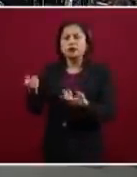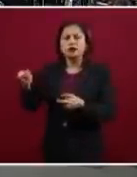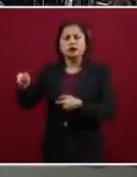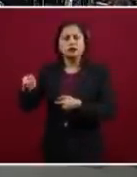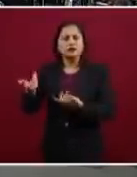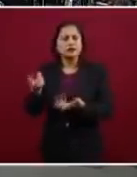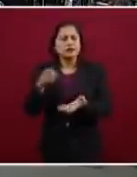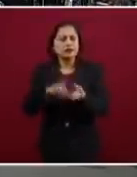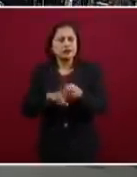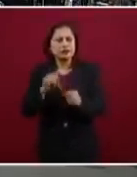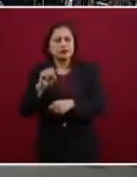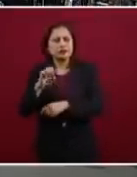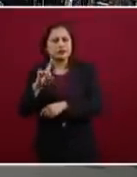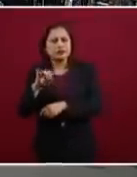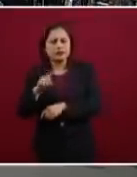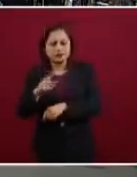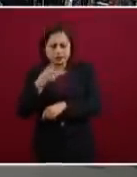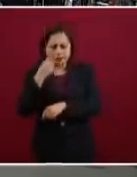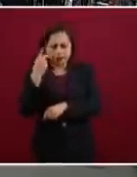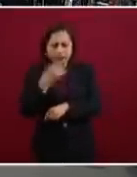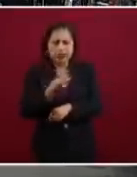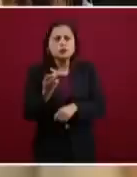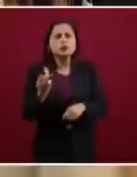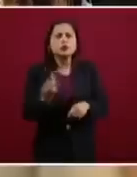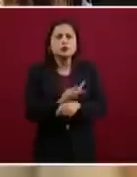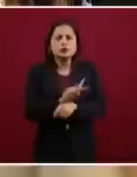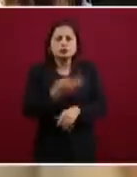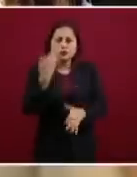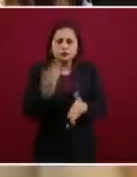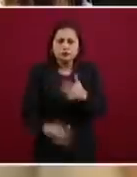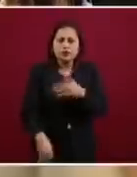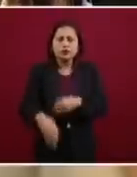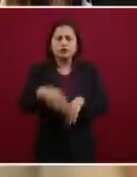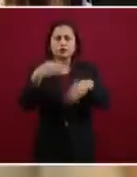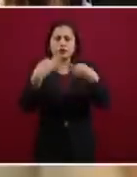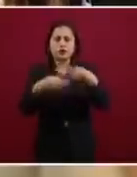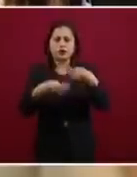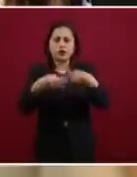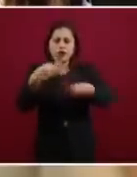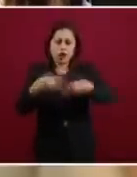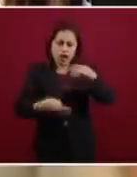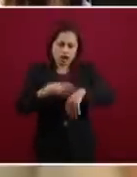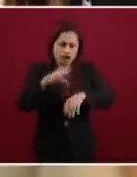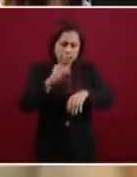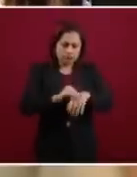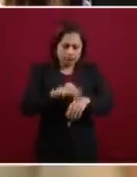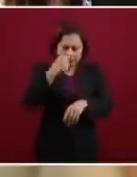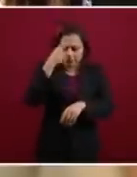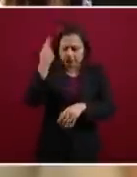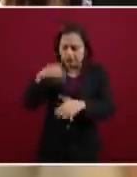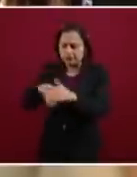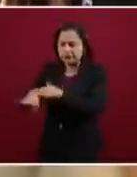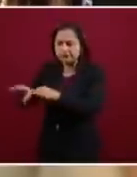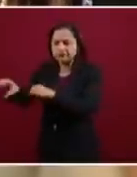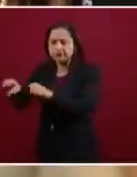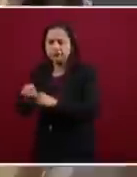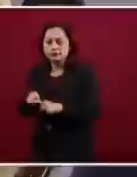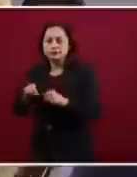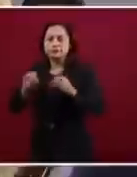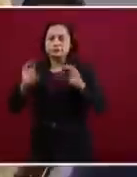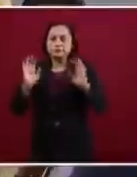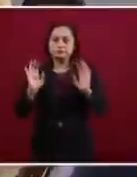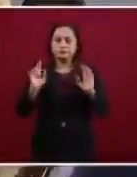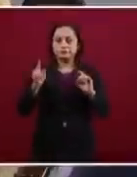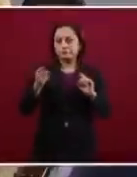no se sepa por qué no salió ese documento que se requería bueno eso será parte de lo que tenga bajo su responsabilidad